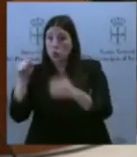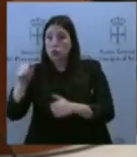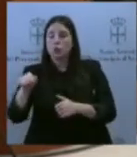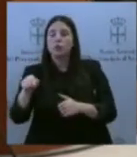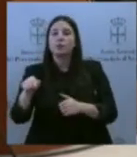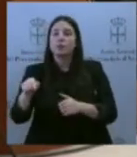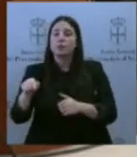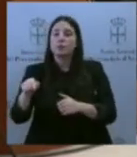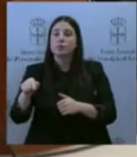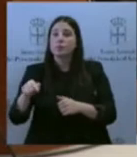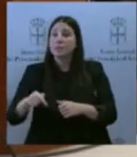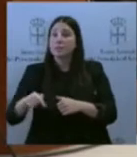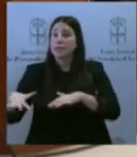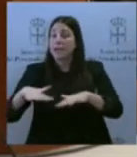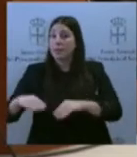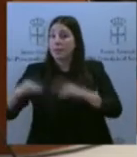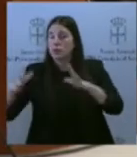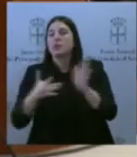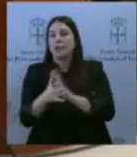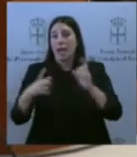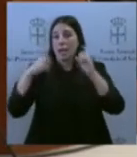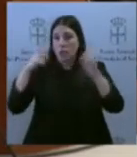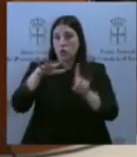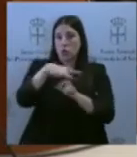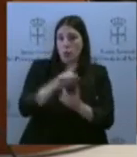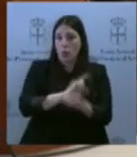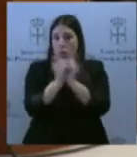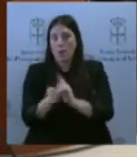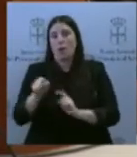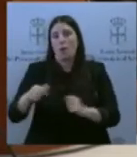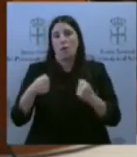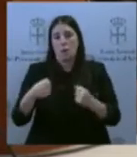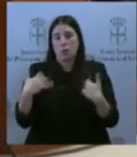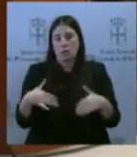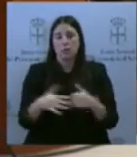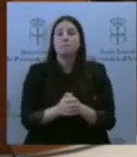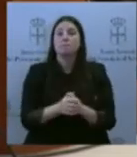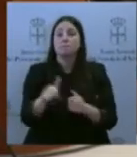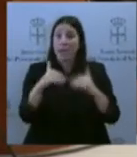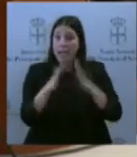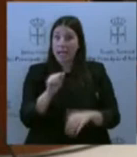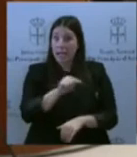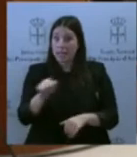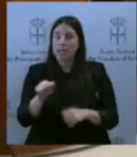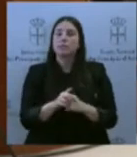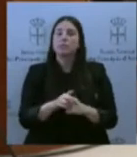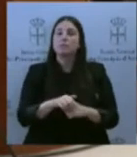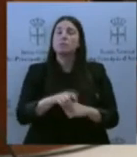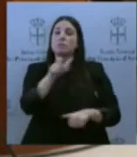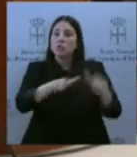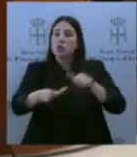salir de la situación, es fuerte. En estos casos, las personas busquen empleo, fórmense,